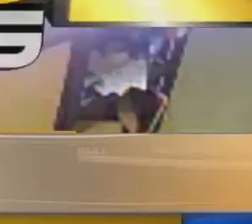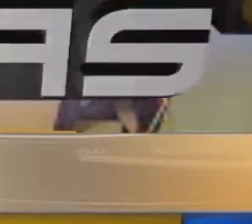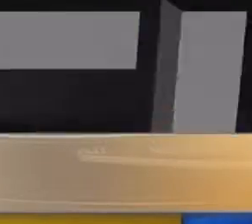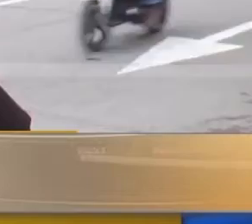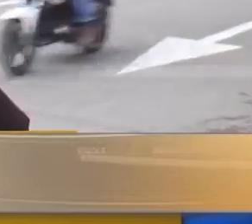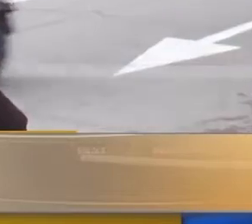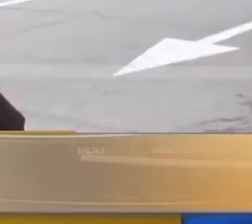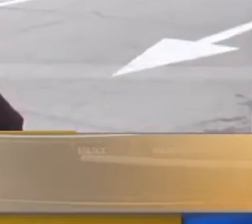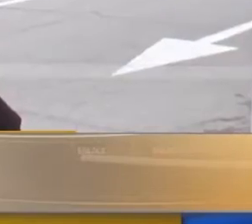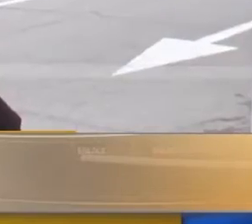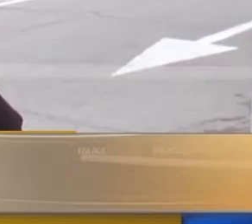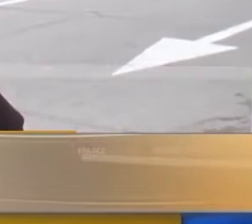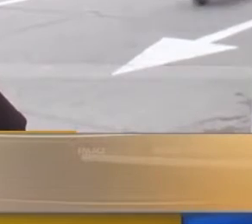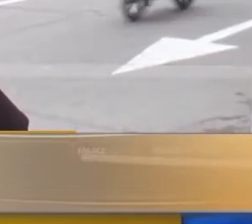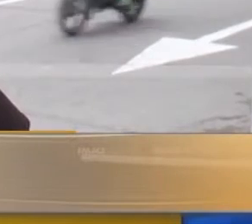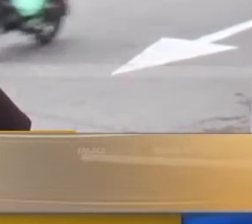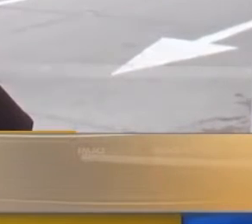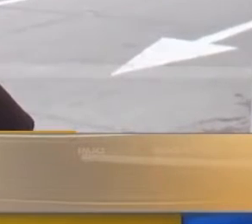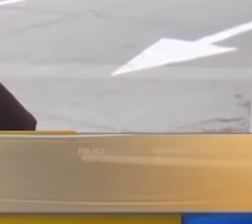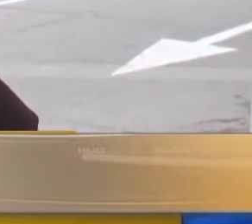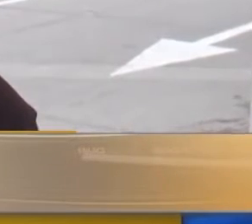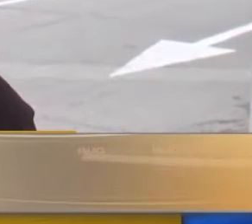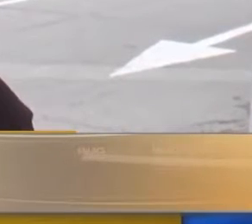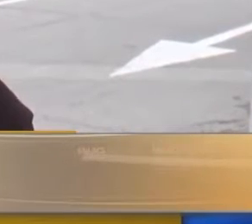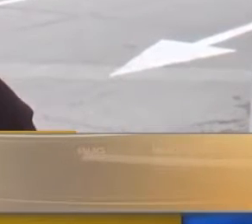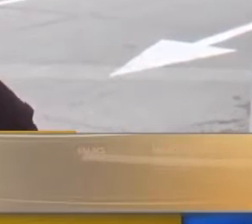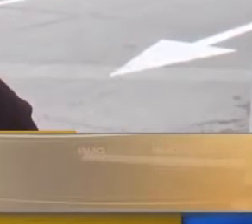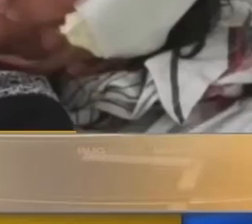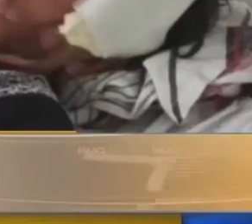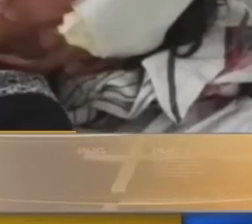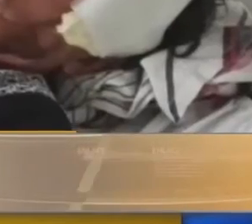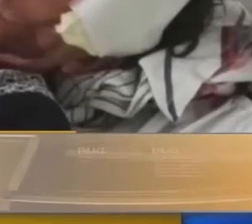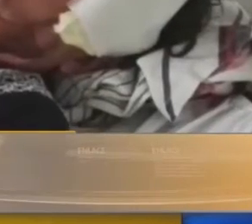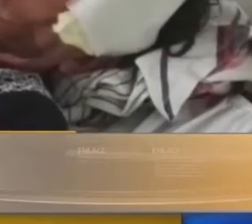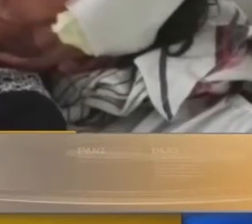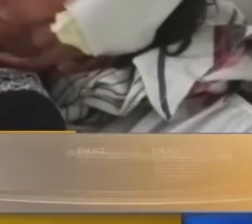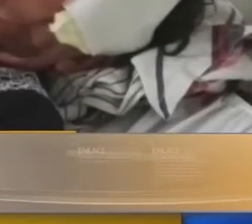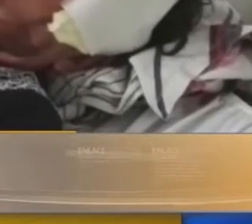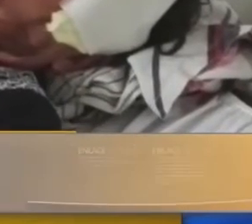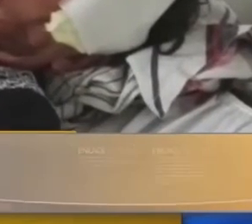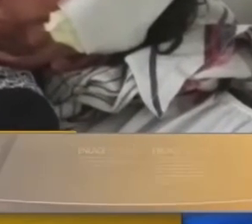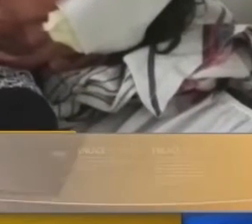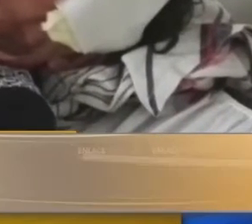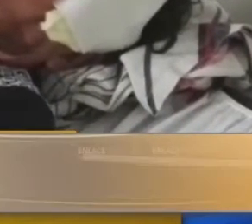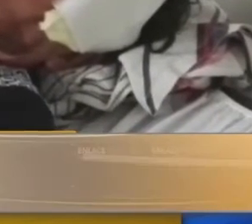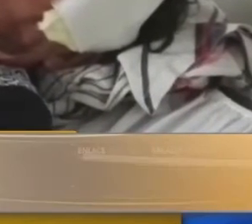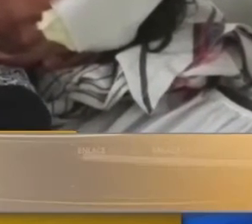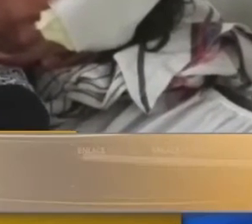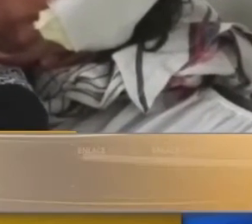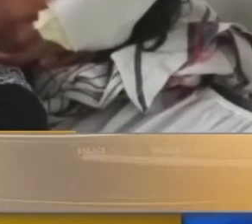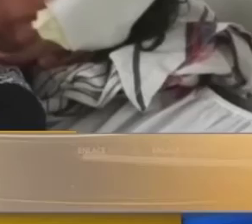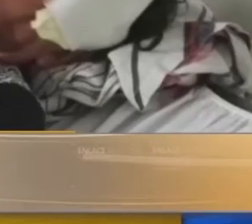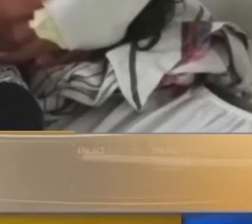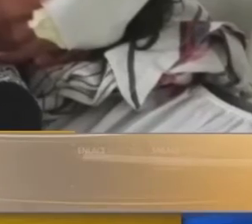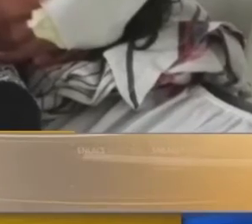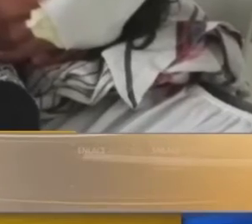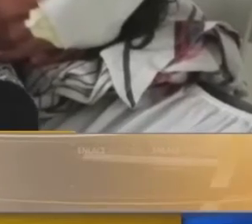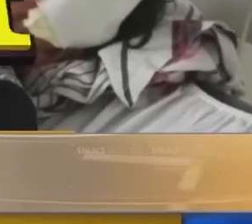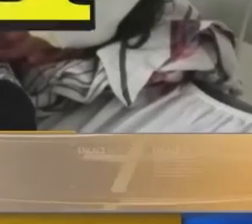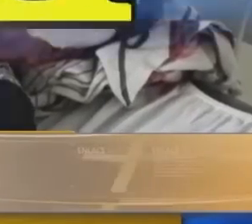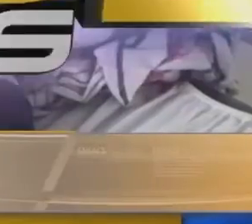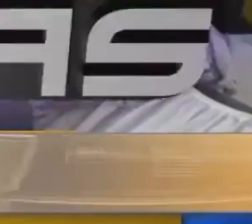ciudad. Familia de paciente que requiere una cirugía urgente en su rostro acudió a Enlace Noticias para hacer un llamado a fin de recibir la atención